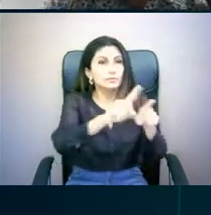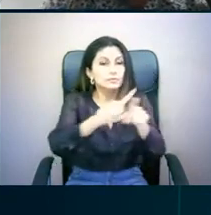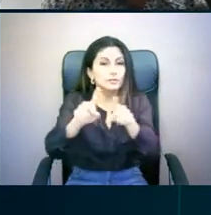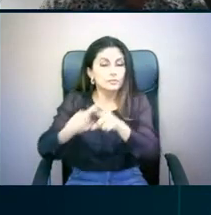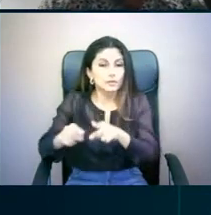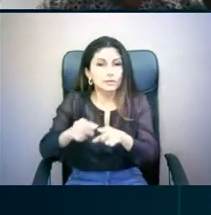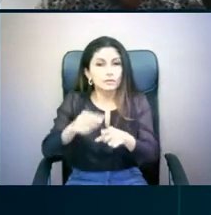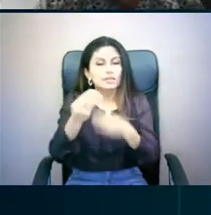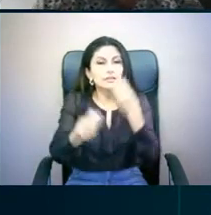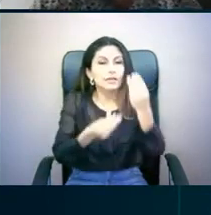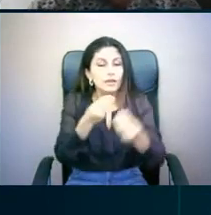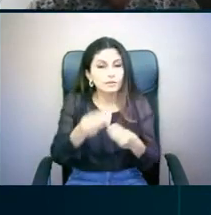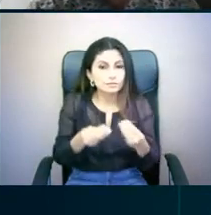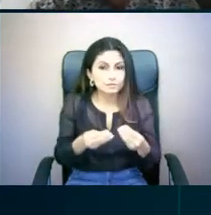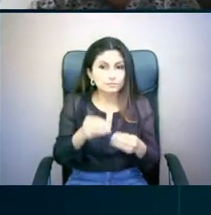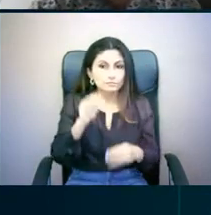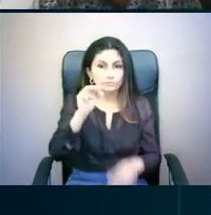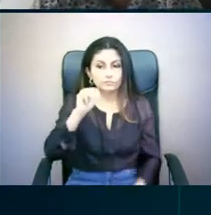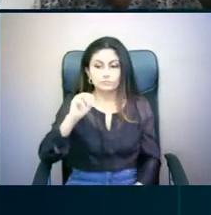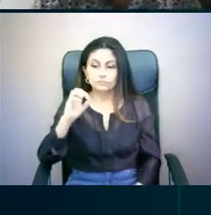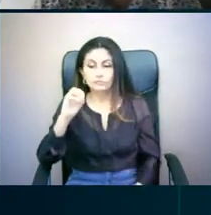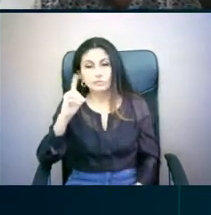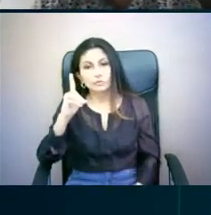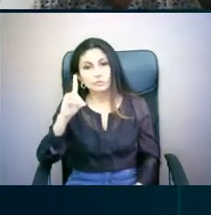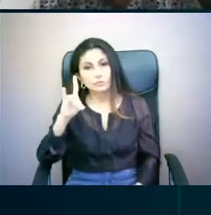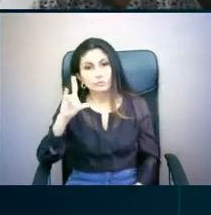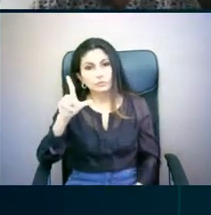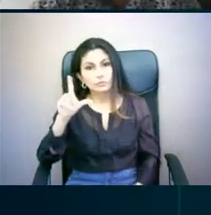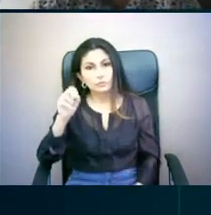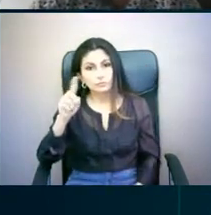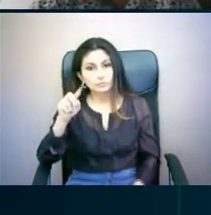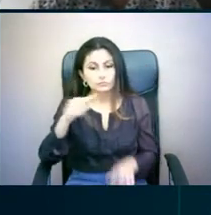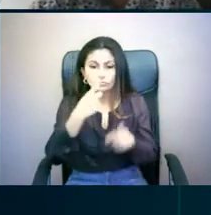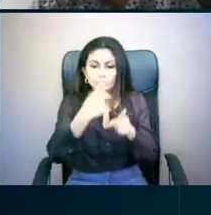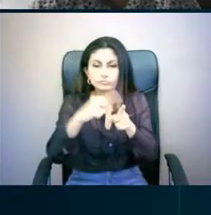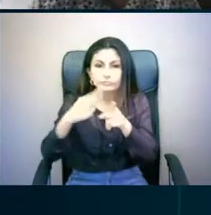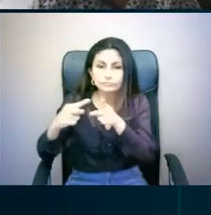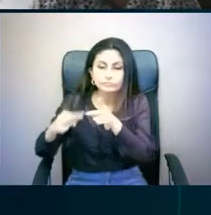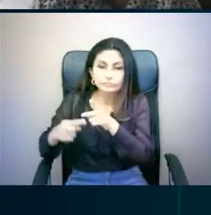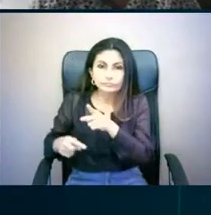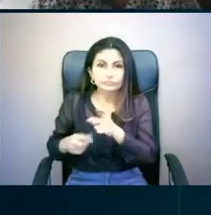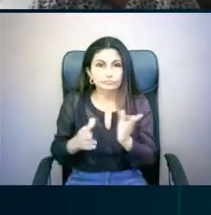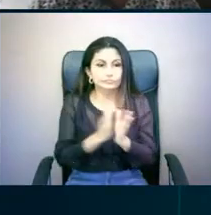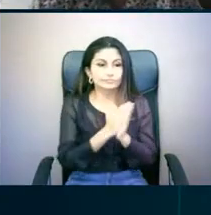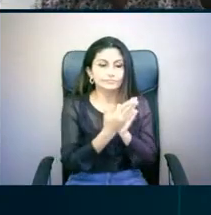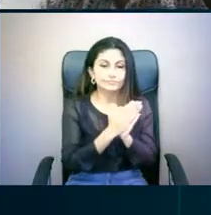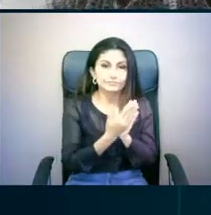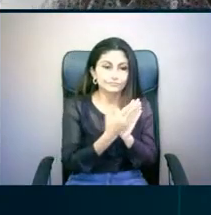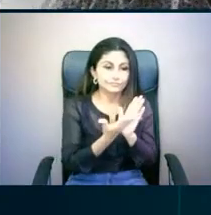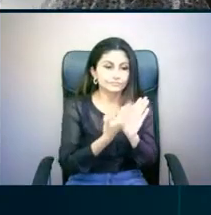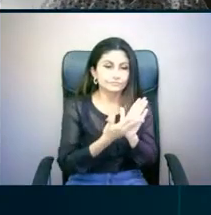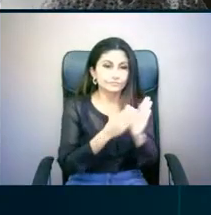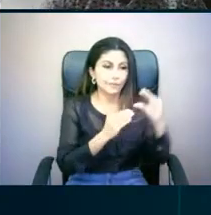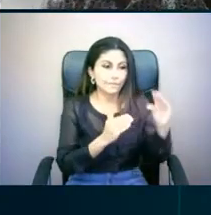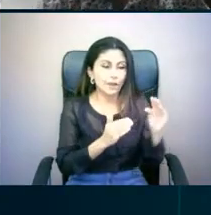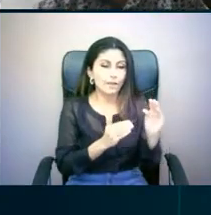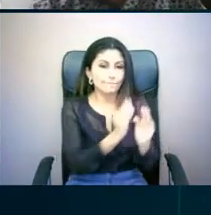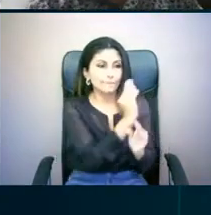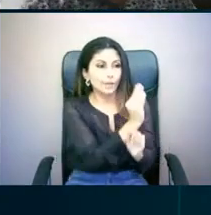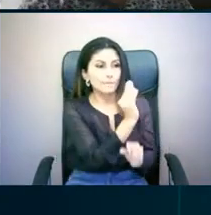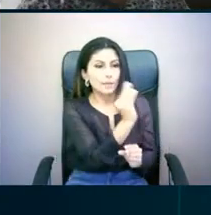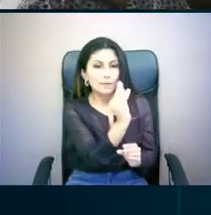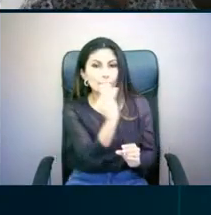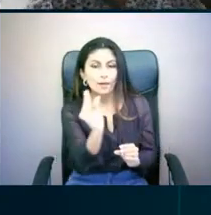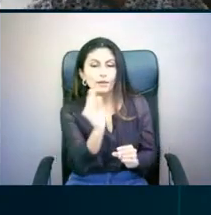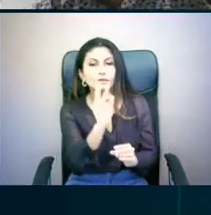de módulos, ¿cierto? Empiezan a establecerse ya una serie de módulos a través de todo el documento. Y en este módulo, entonces, se establece